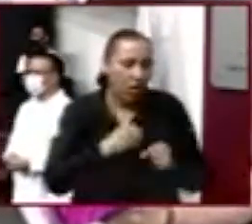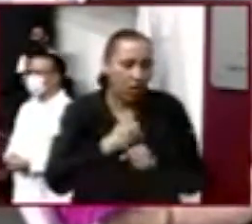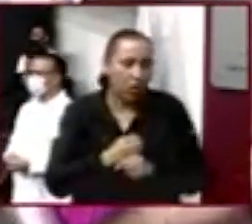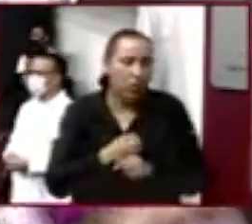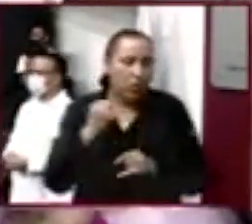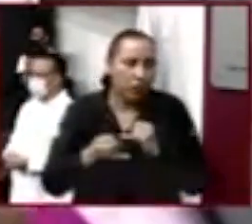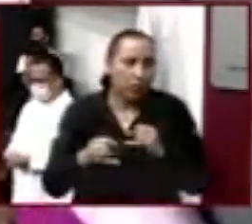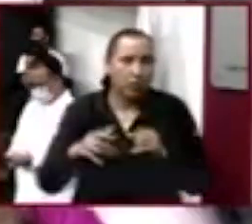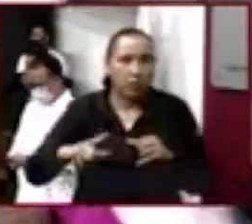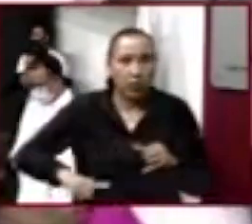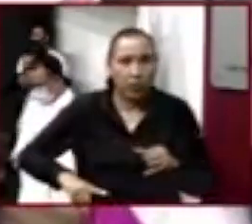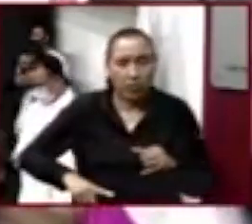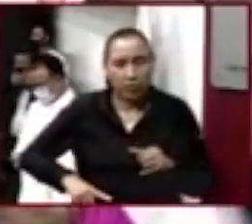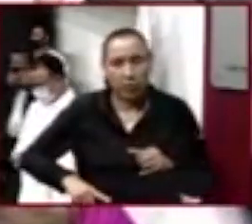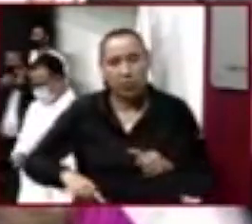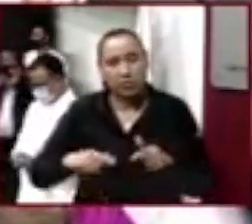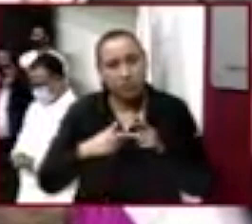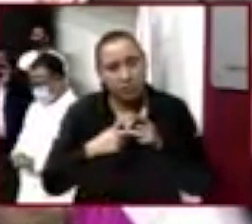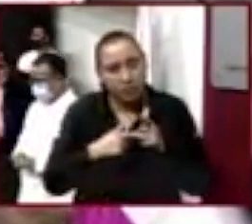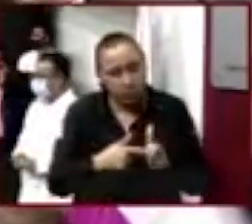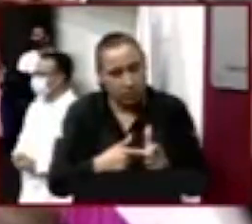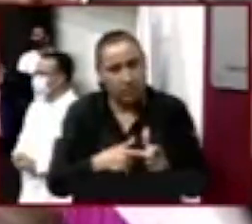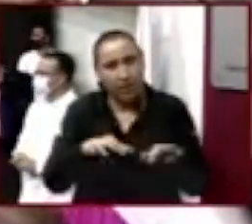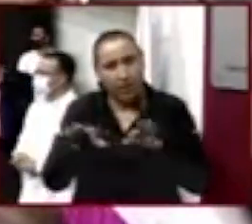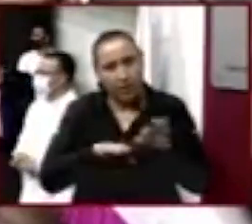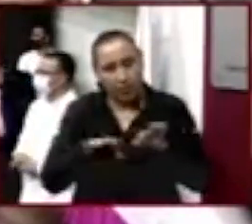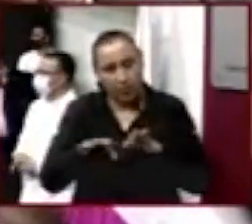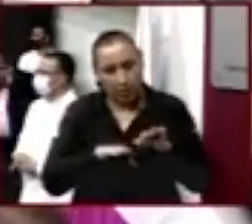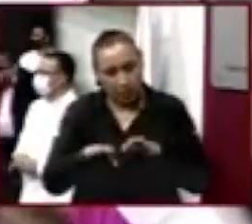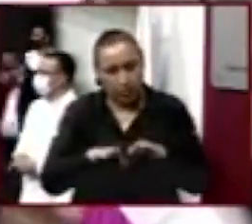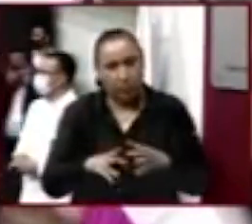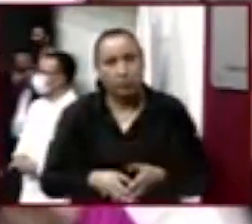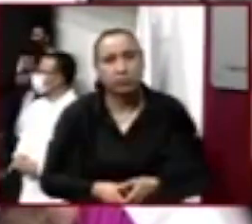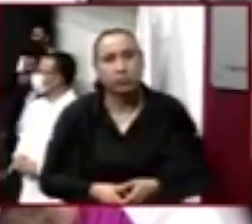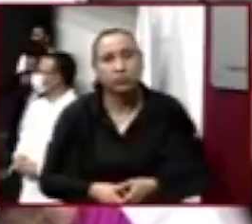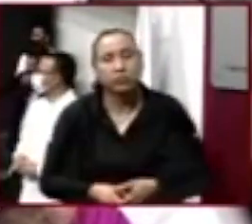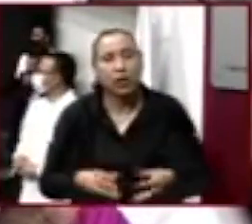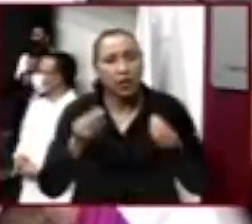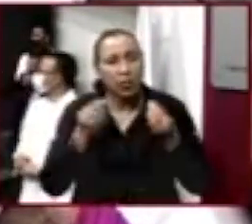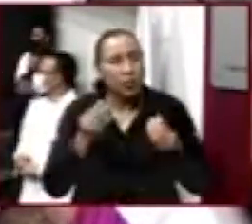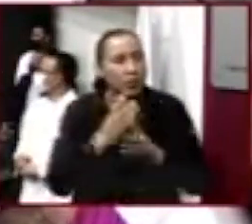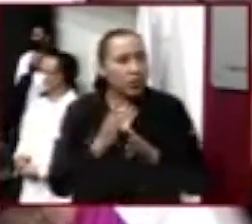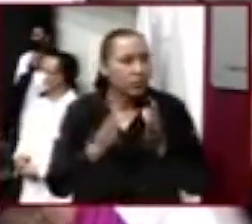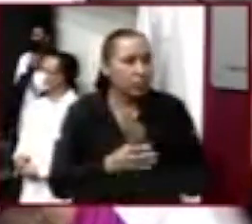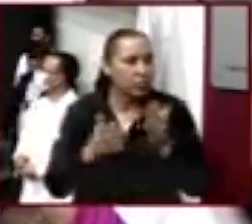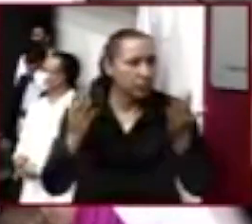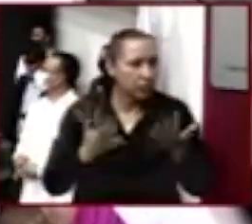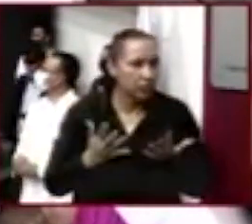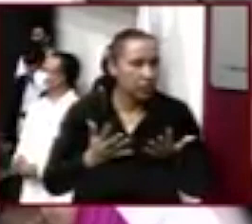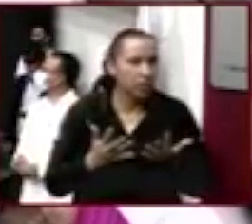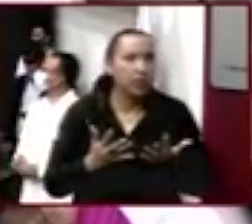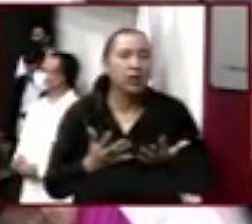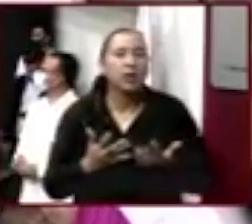Ejecutivo, no se permita bajar la guardia. Hay mucho por hacer y lo